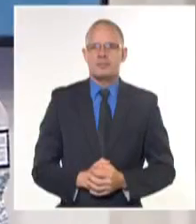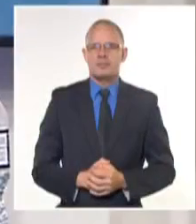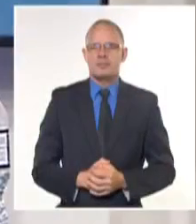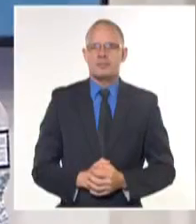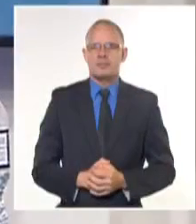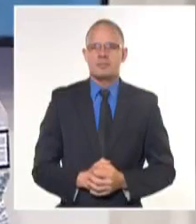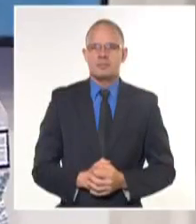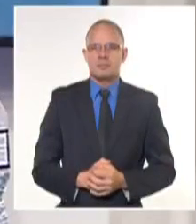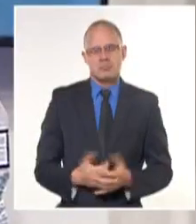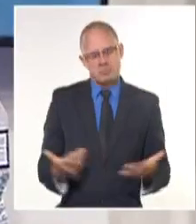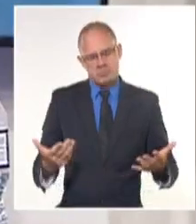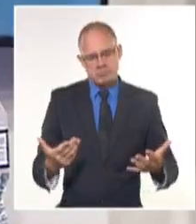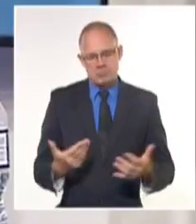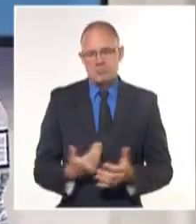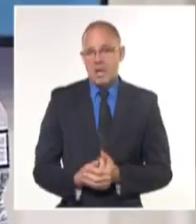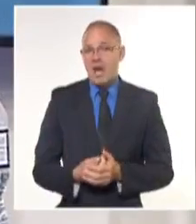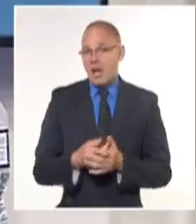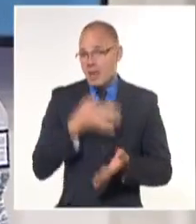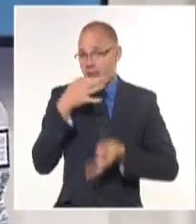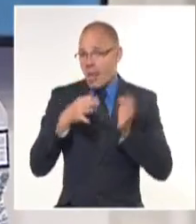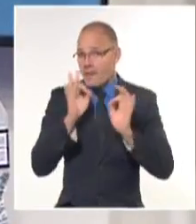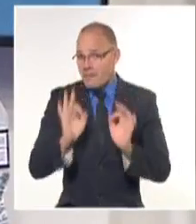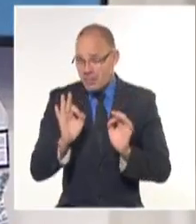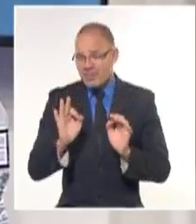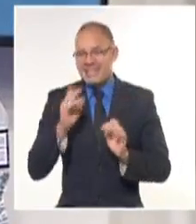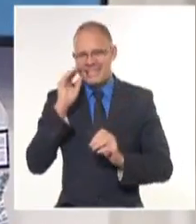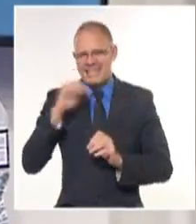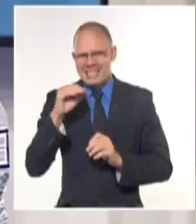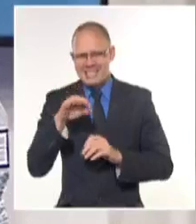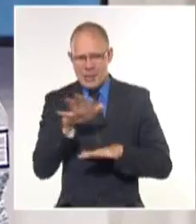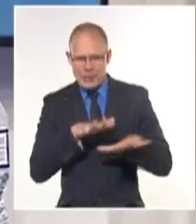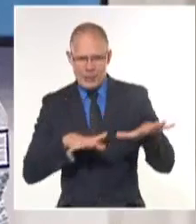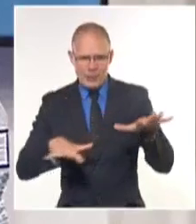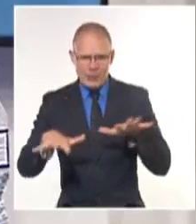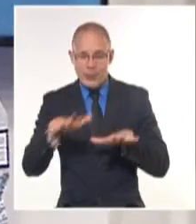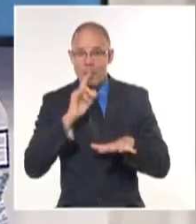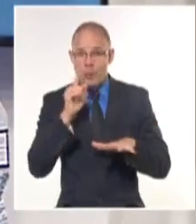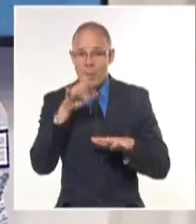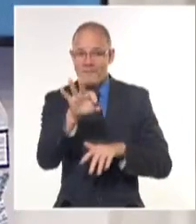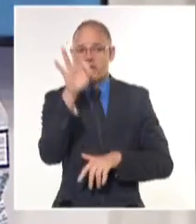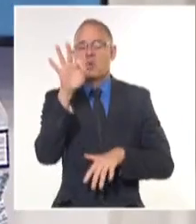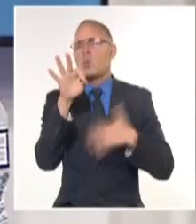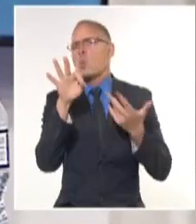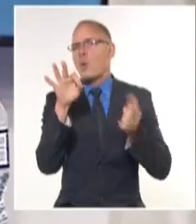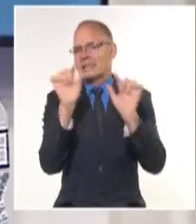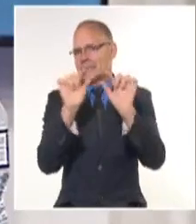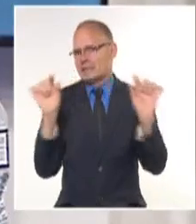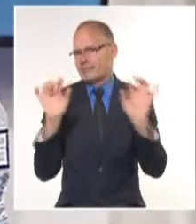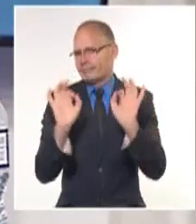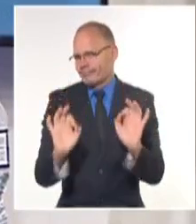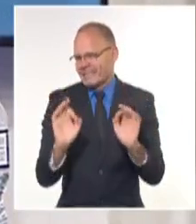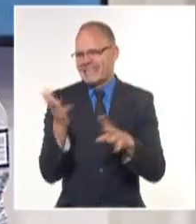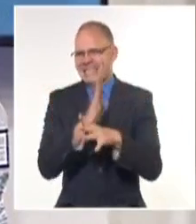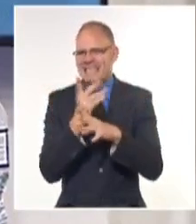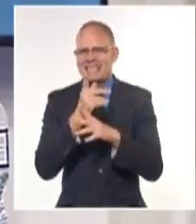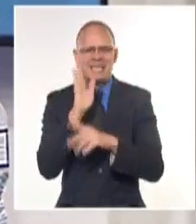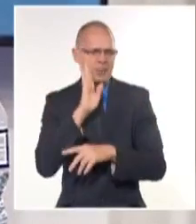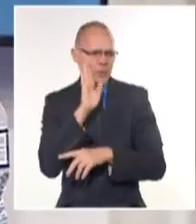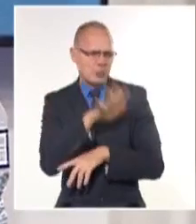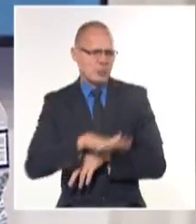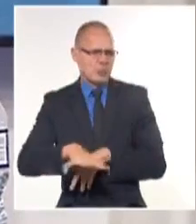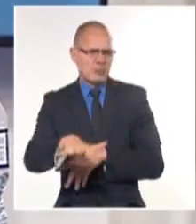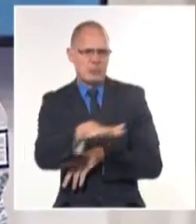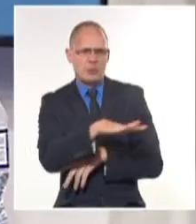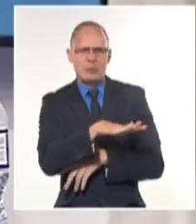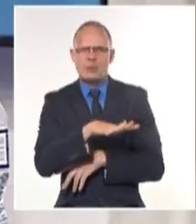Y de uno de estos temas que están en el eje central del combate en nuestro país contra el delito, la corrupción, las ilegalidades, todas estas